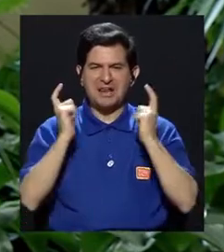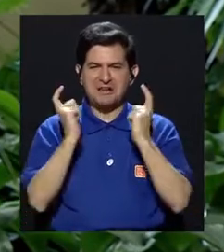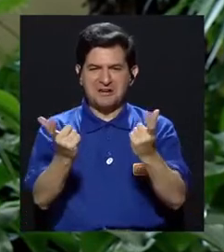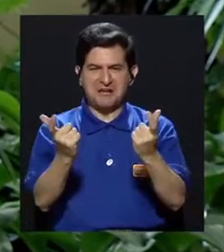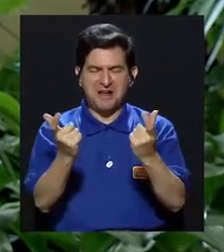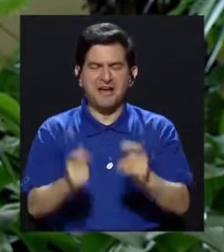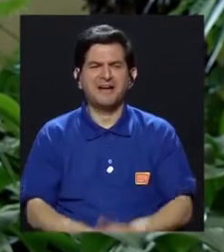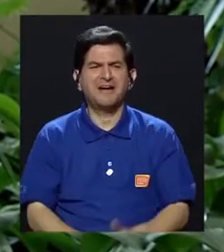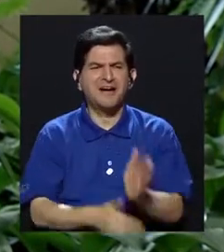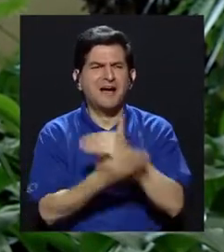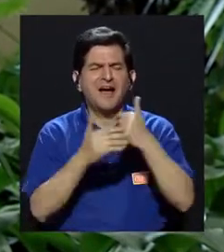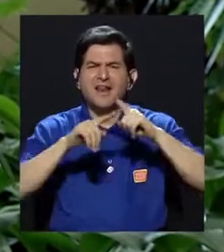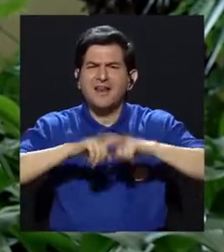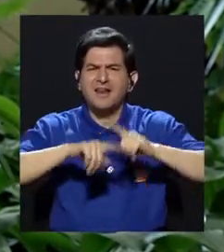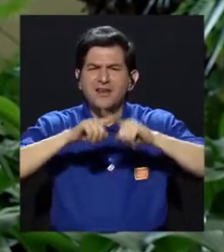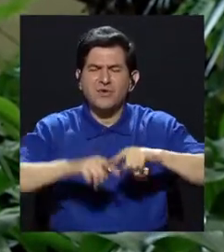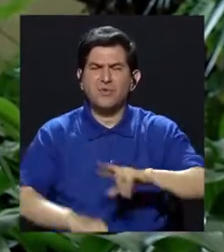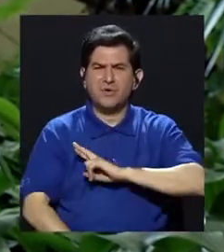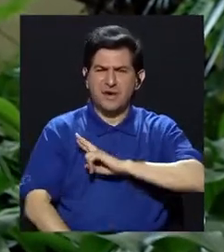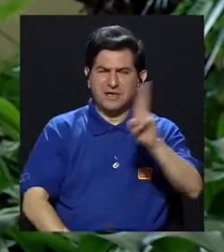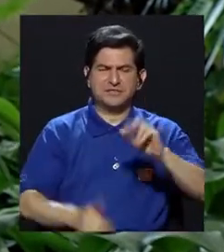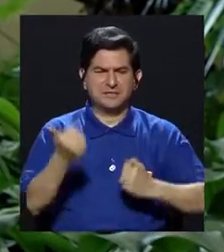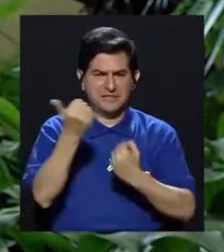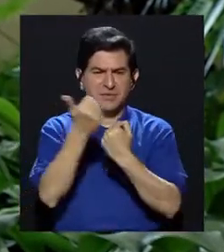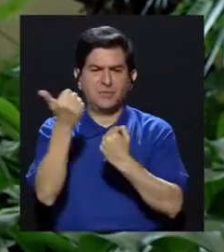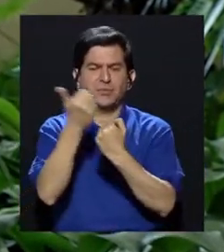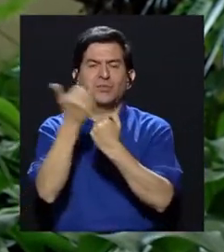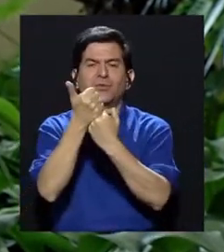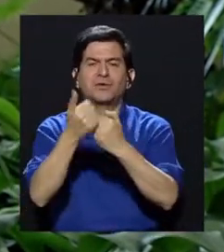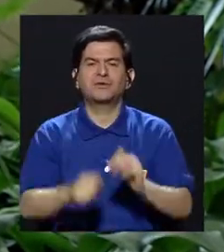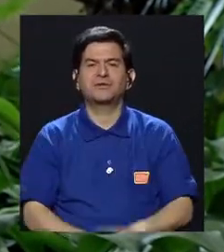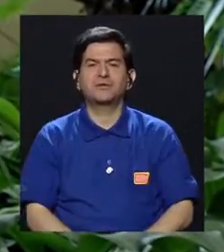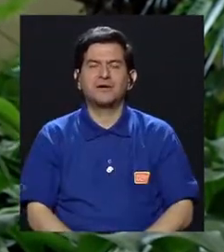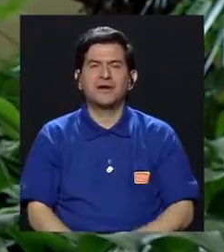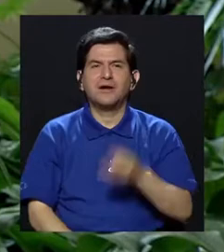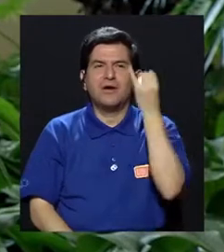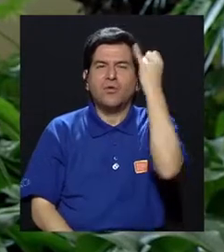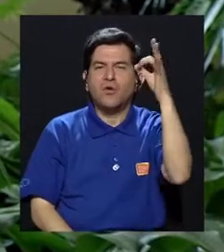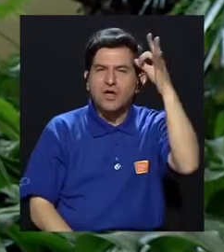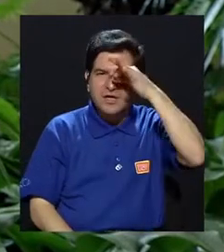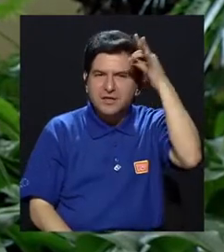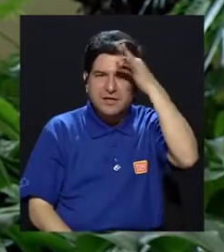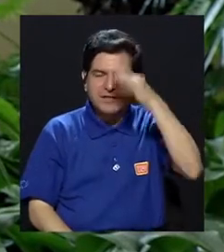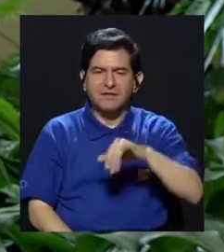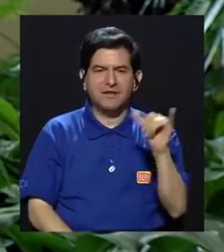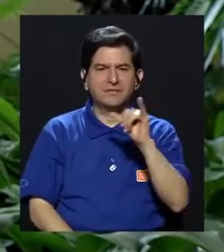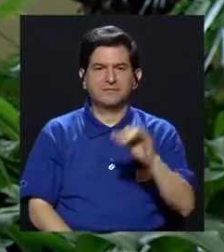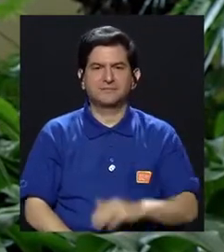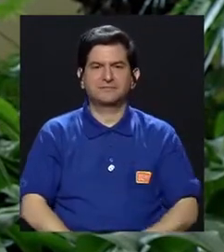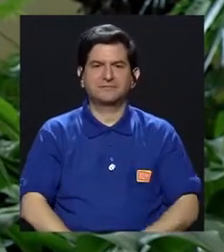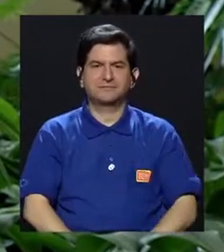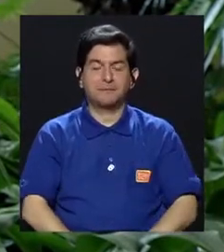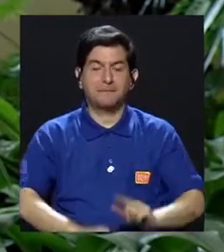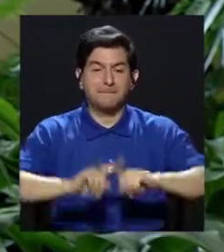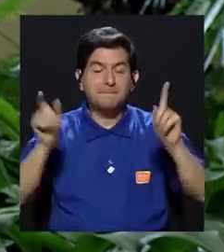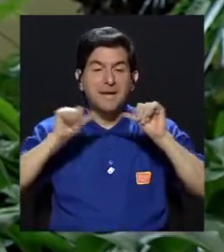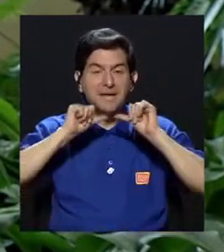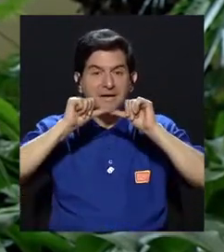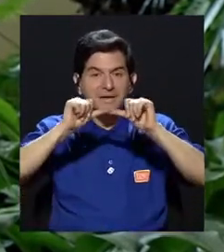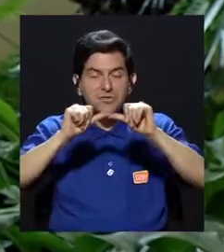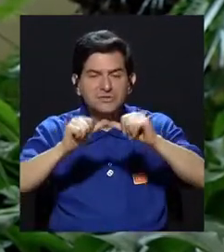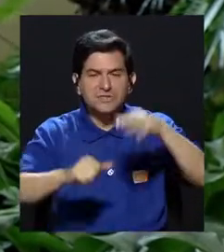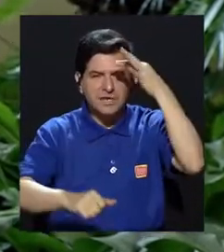capital, hay ciertas tendencias hasta religiosas que apoyan esto y ciertos planteamientos filosóficos. Entonces, pero